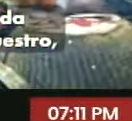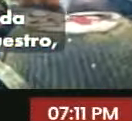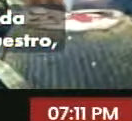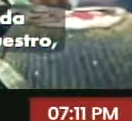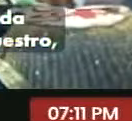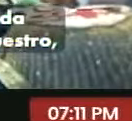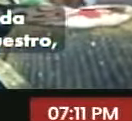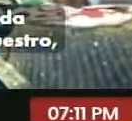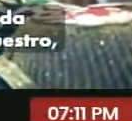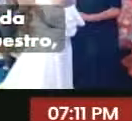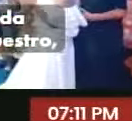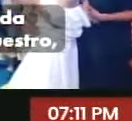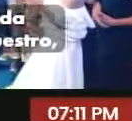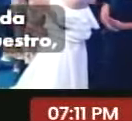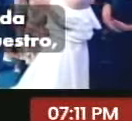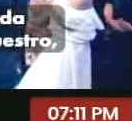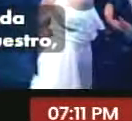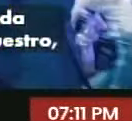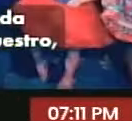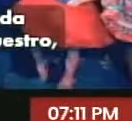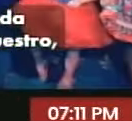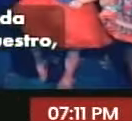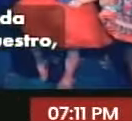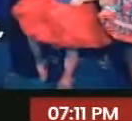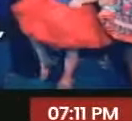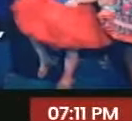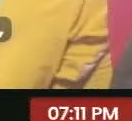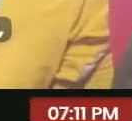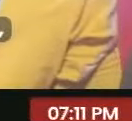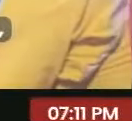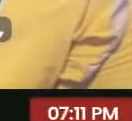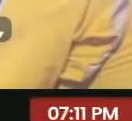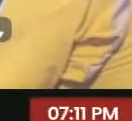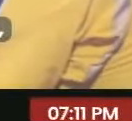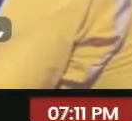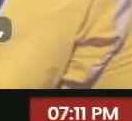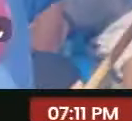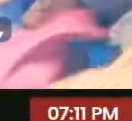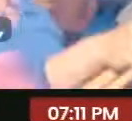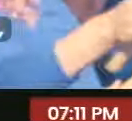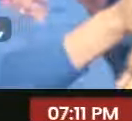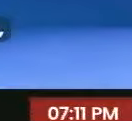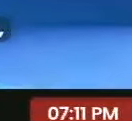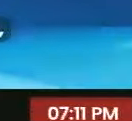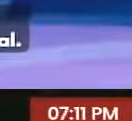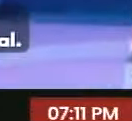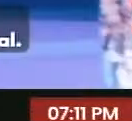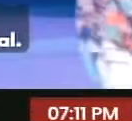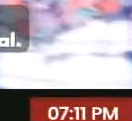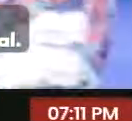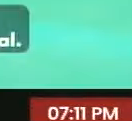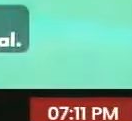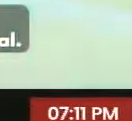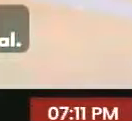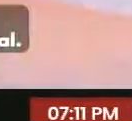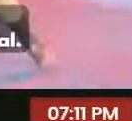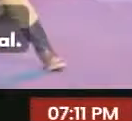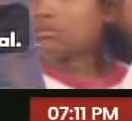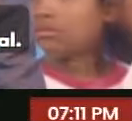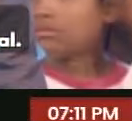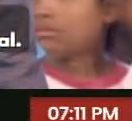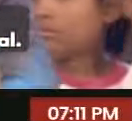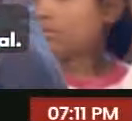rescatar y poner en primer plano lo nuestro, lo tradicional, lo originario, lo popular. Nace